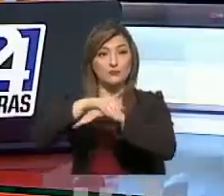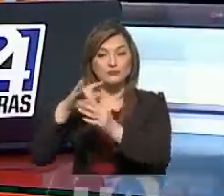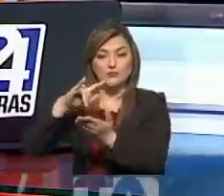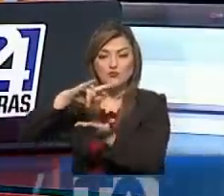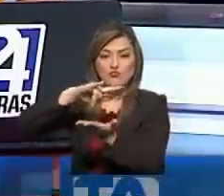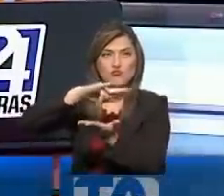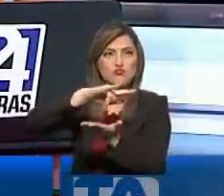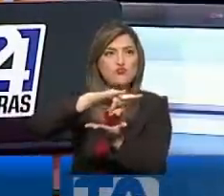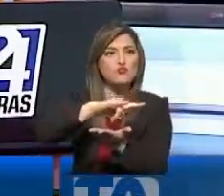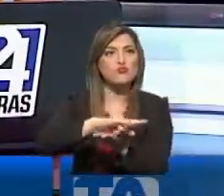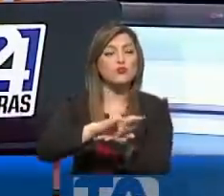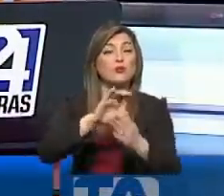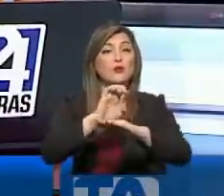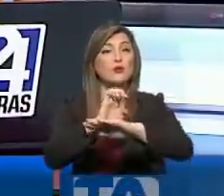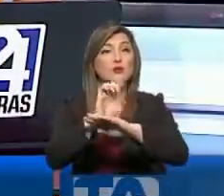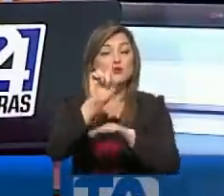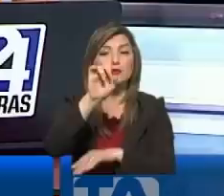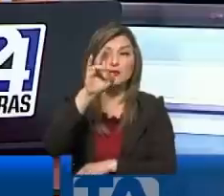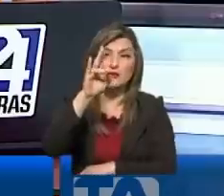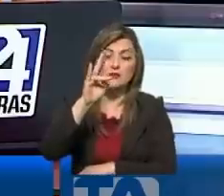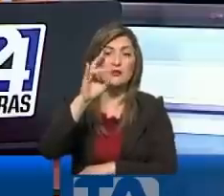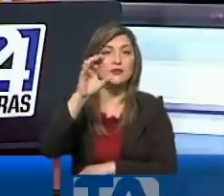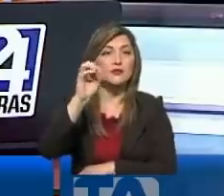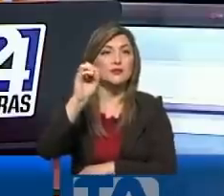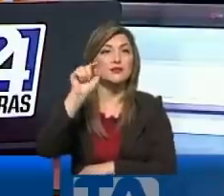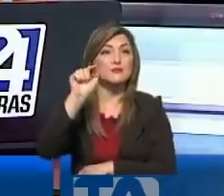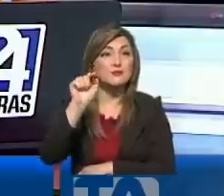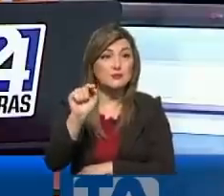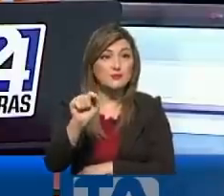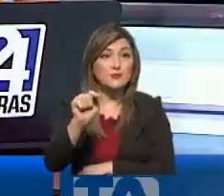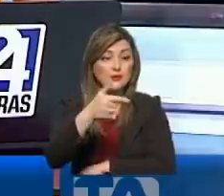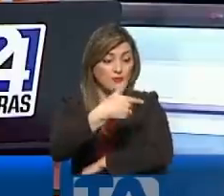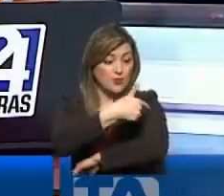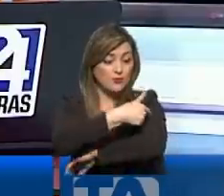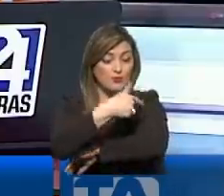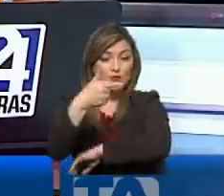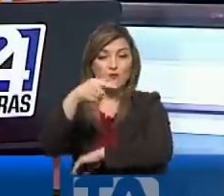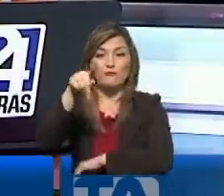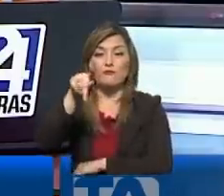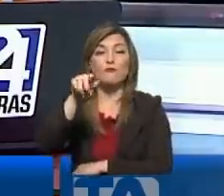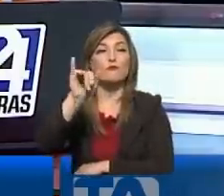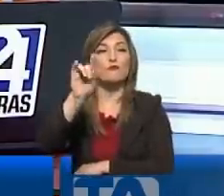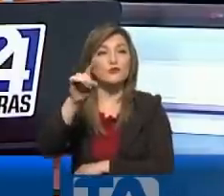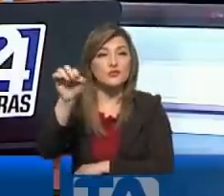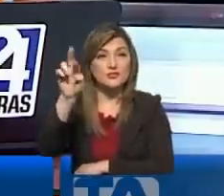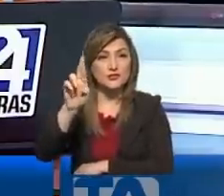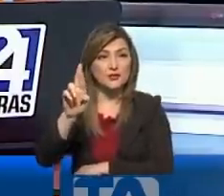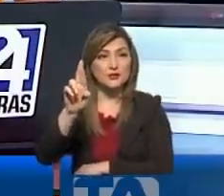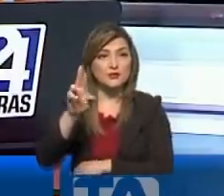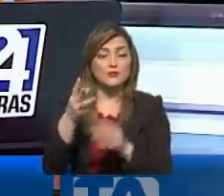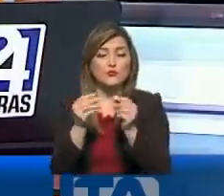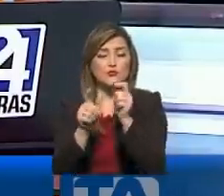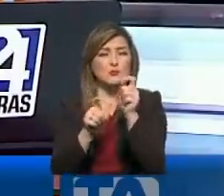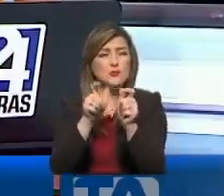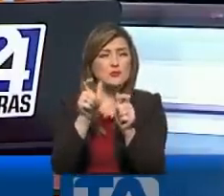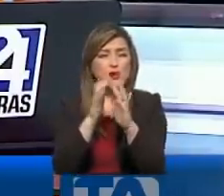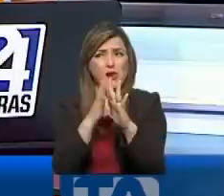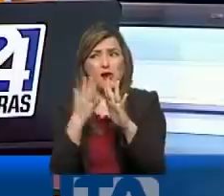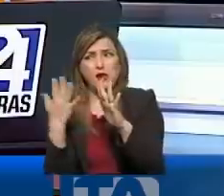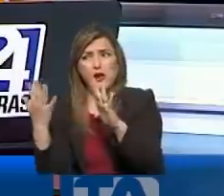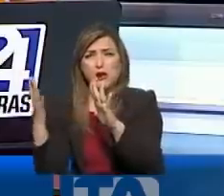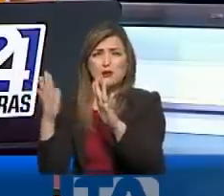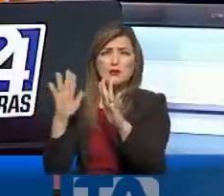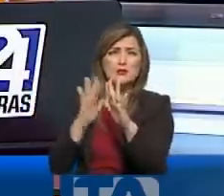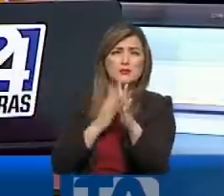país 170,000 dosis de la vacuna de Pfizer. Esto mientras decenas de personas hacen fila en el registro civil para